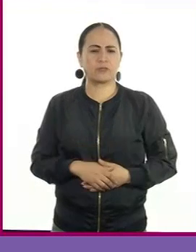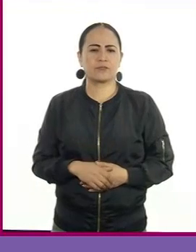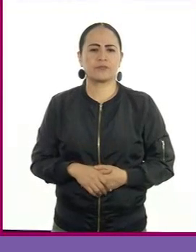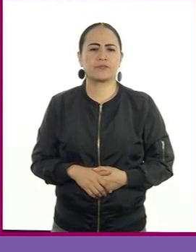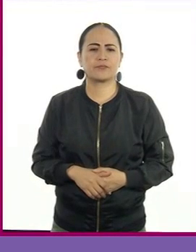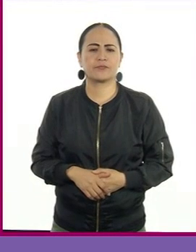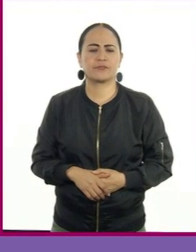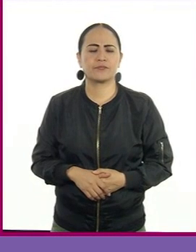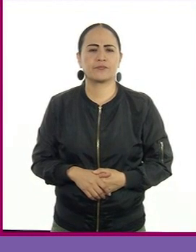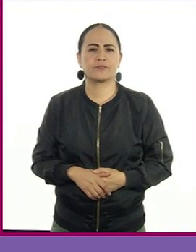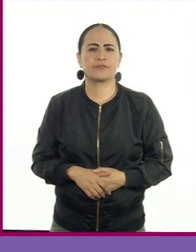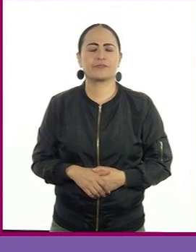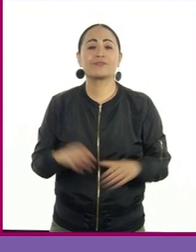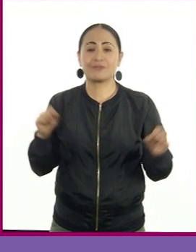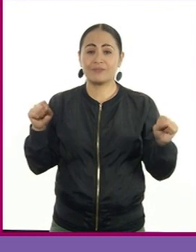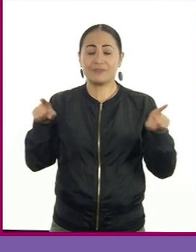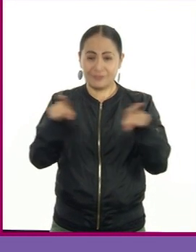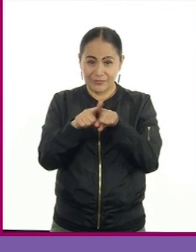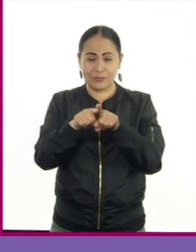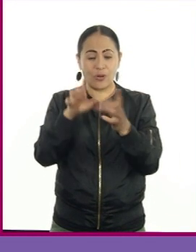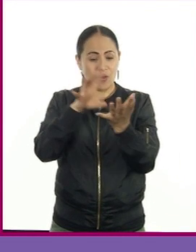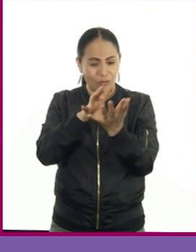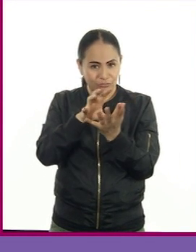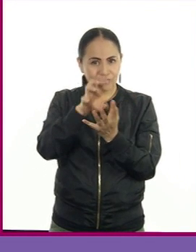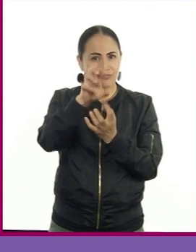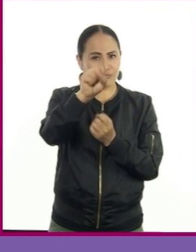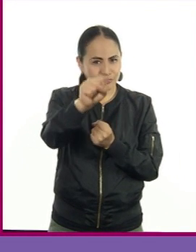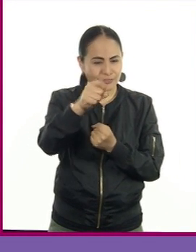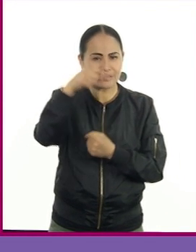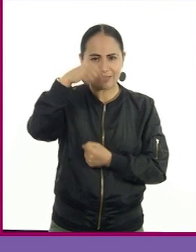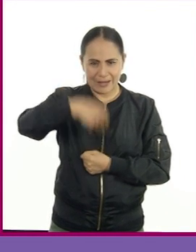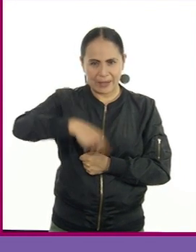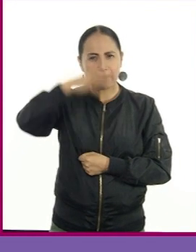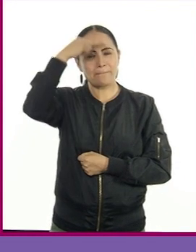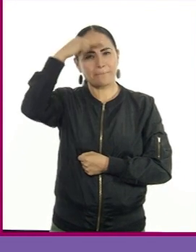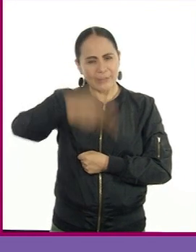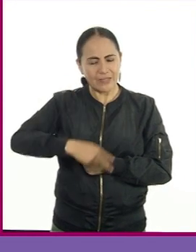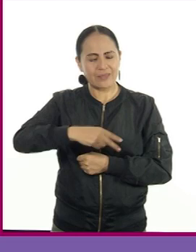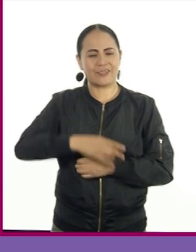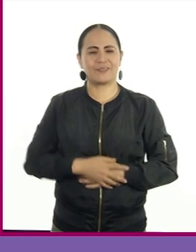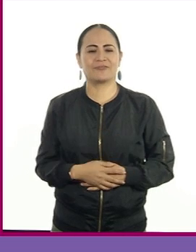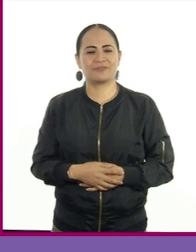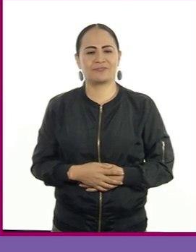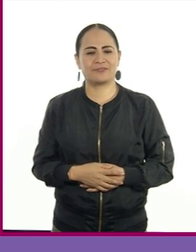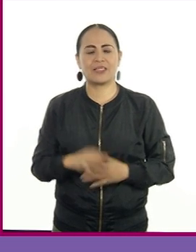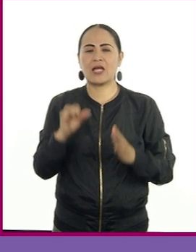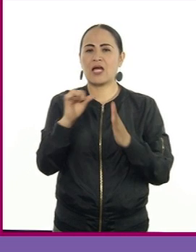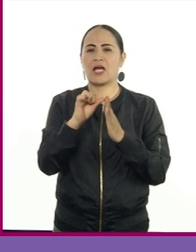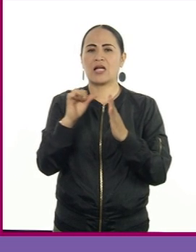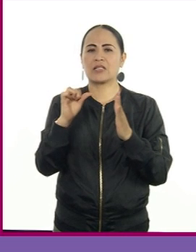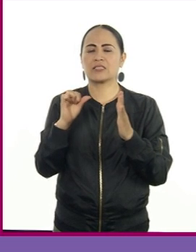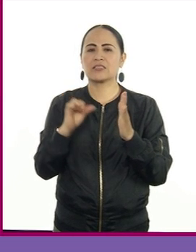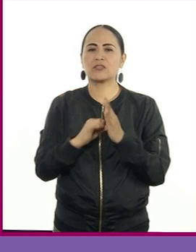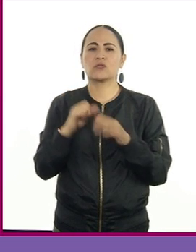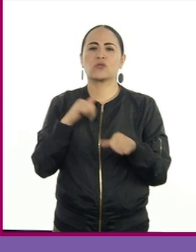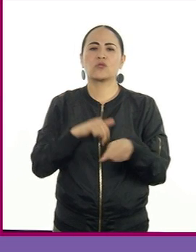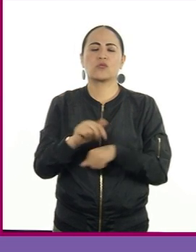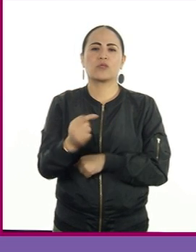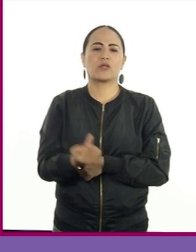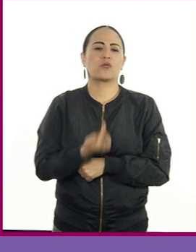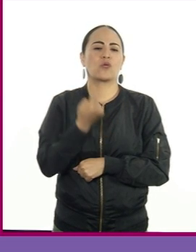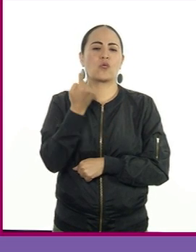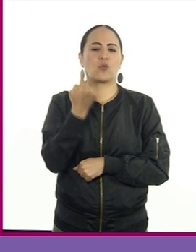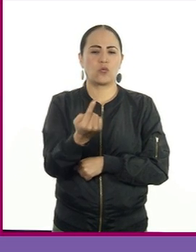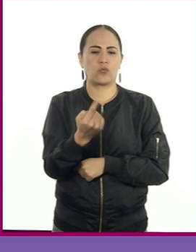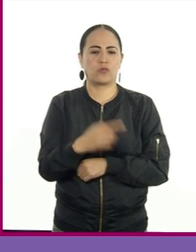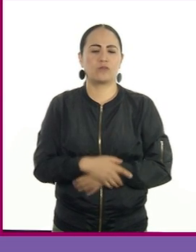También está la Constitución Política de los Estados Unidos Mexicanos. En el artículo primero protege el